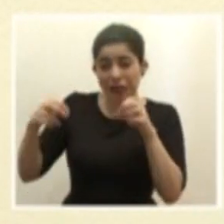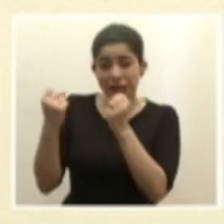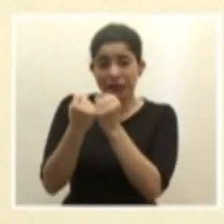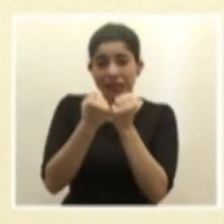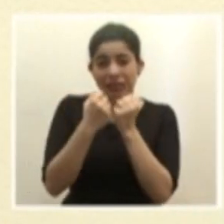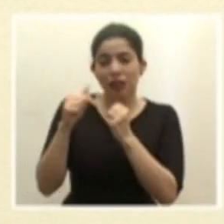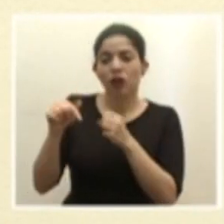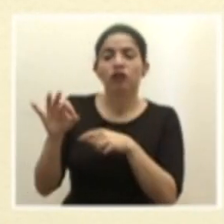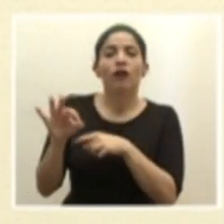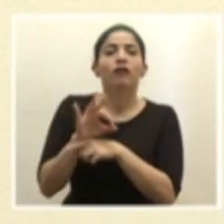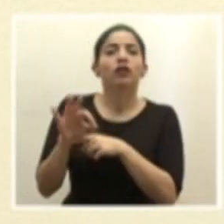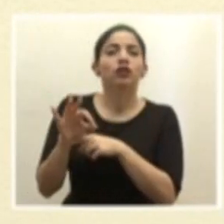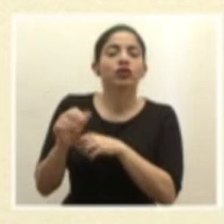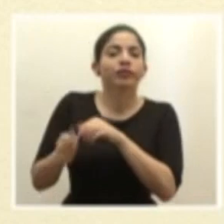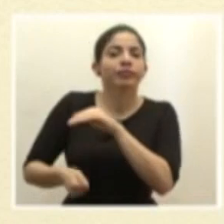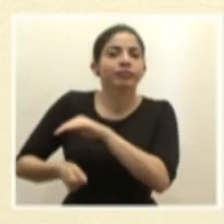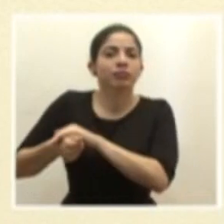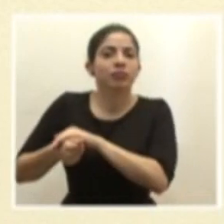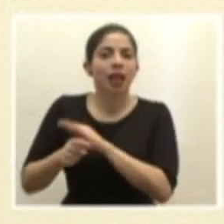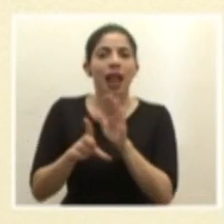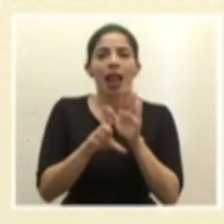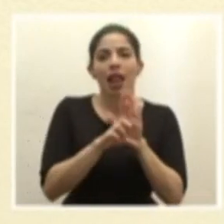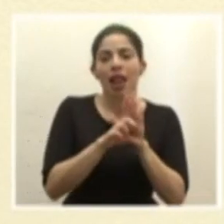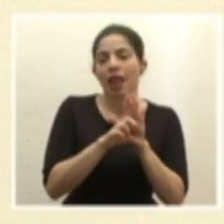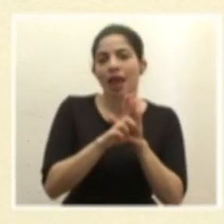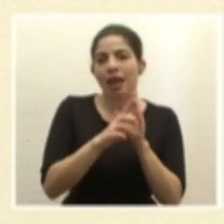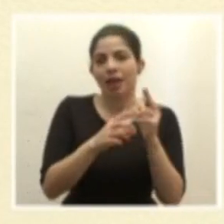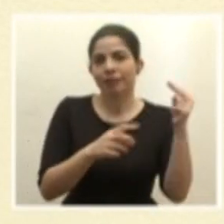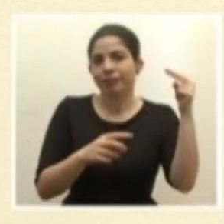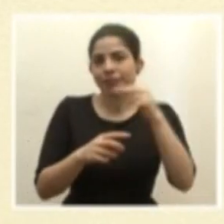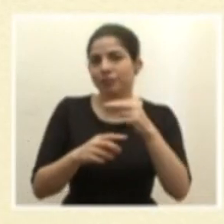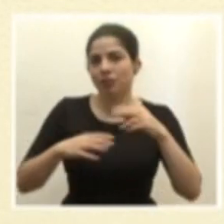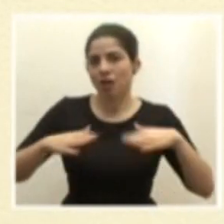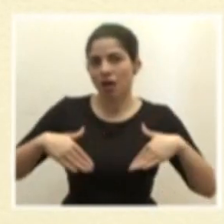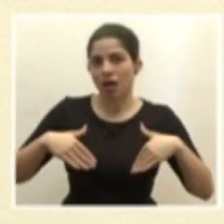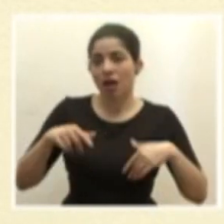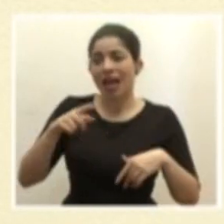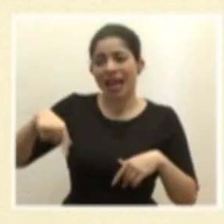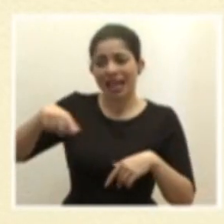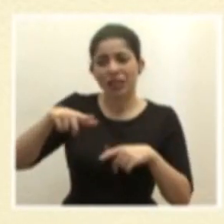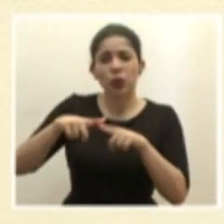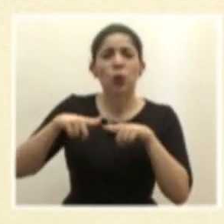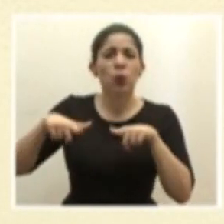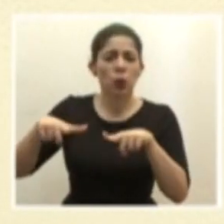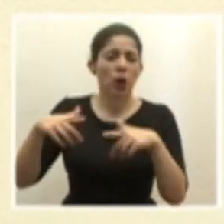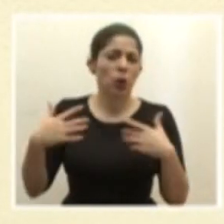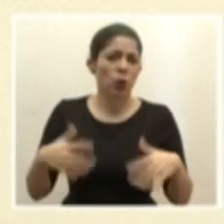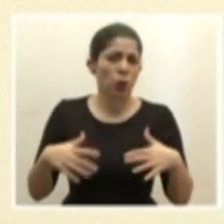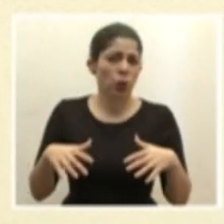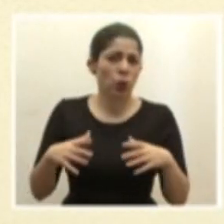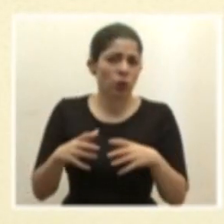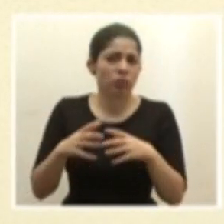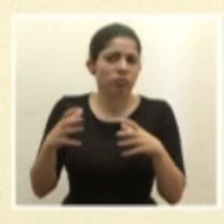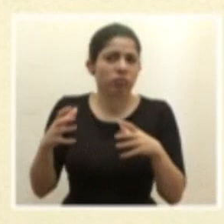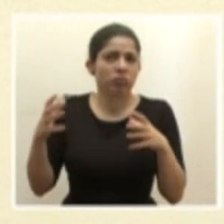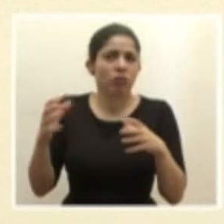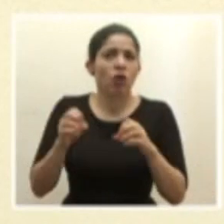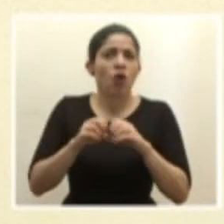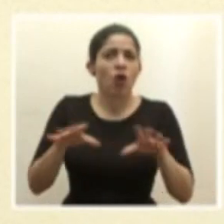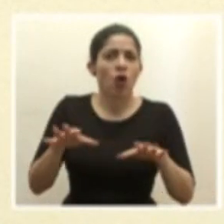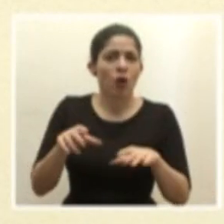como le digo, operan no bajo la legalidad. Y es cierto que representan un factor importante en medio de la expansión del